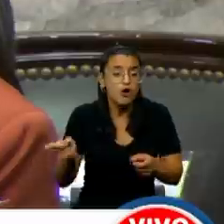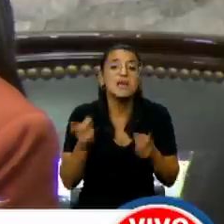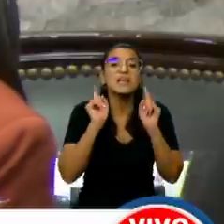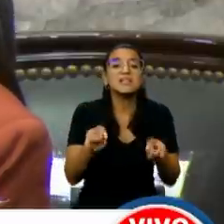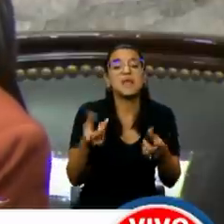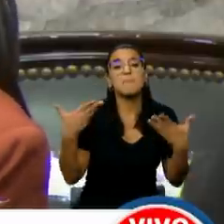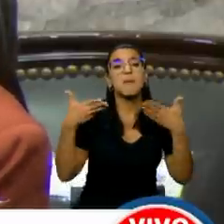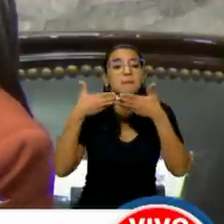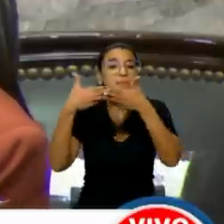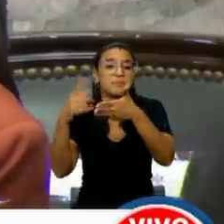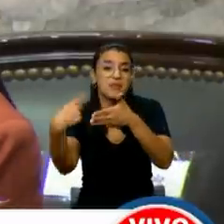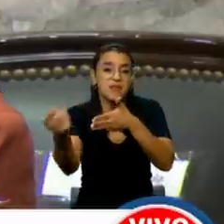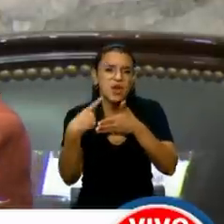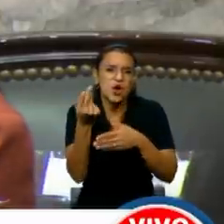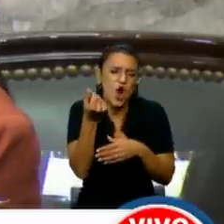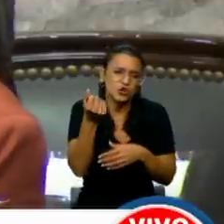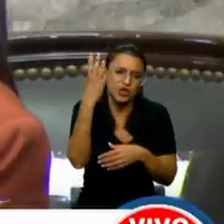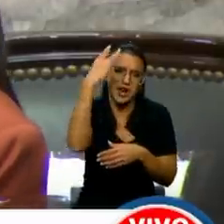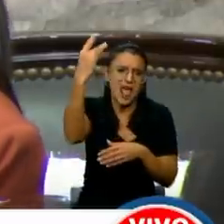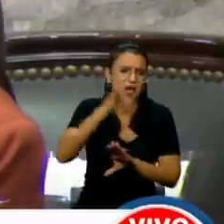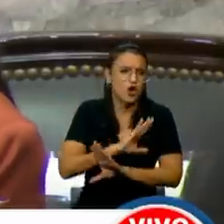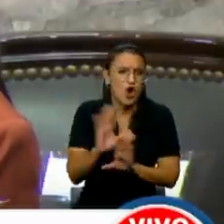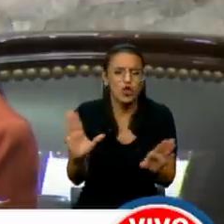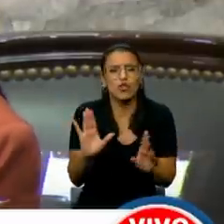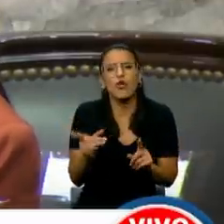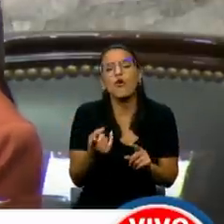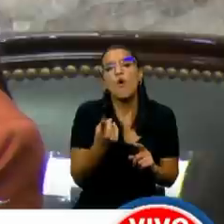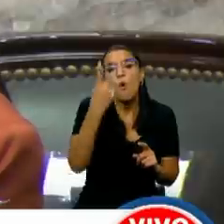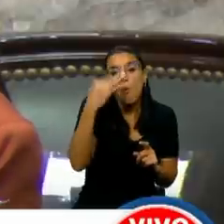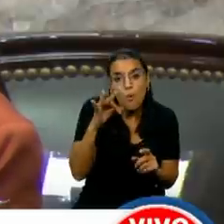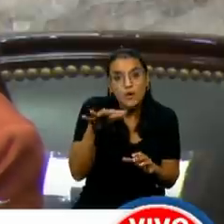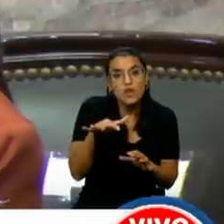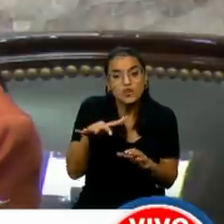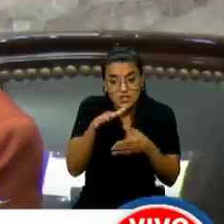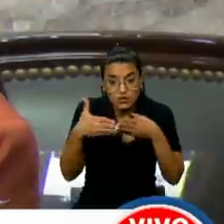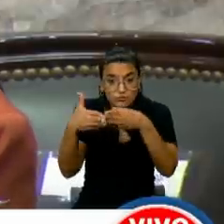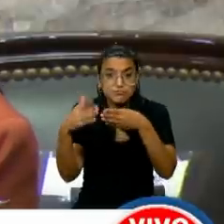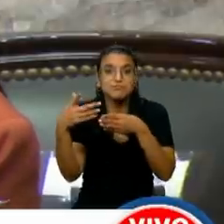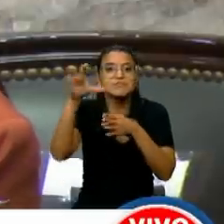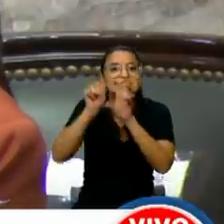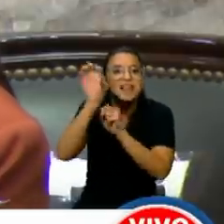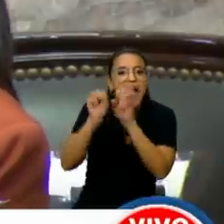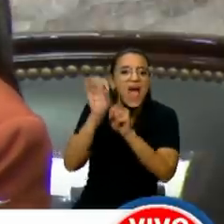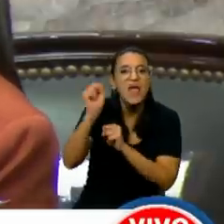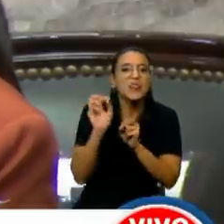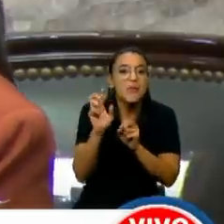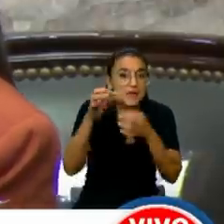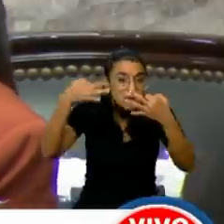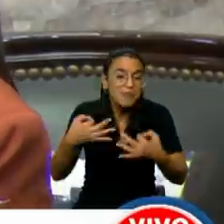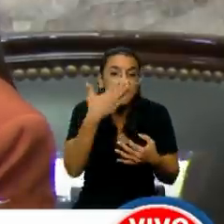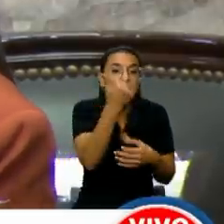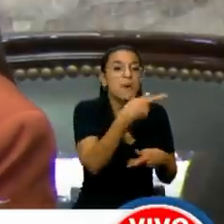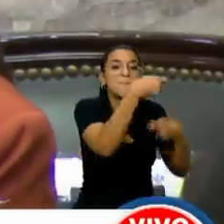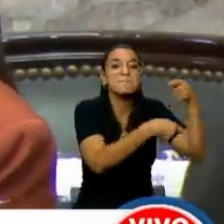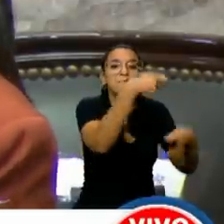fletes marítimos están en costos récords y son el único sector que ingresa divisas genuinas que después usamos para